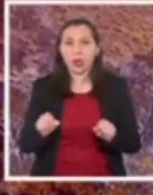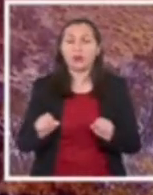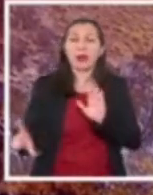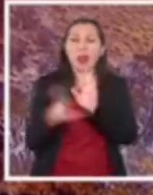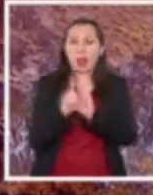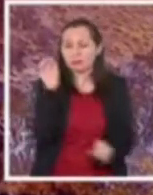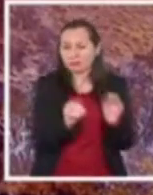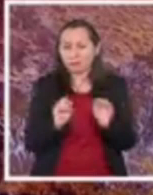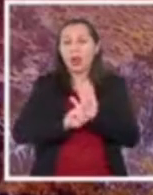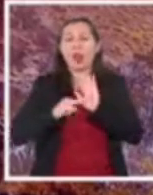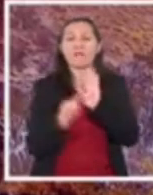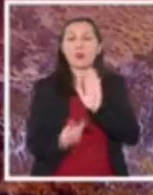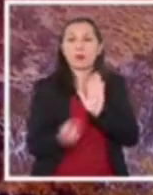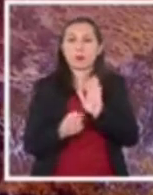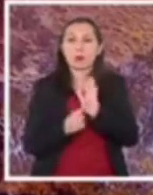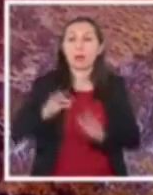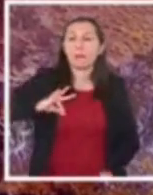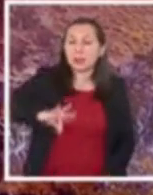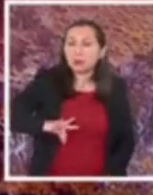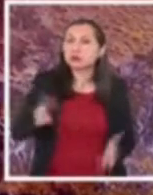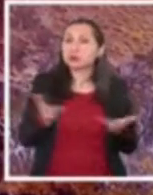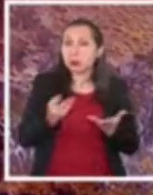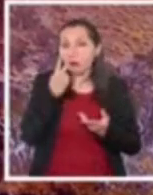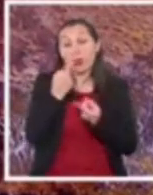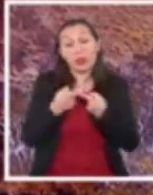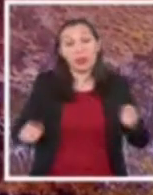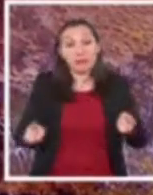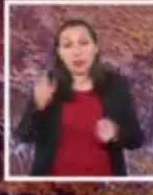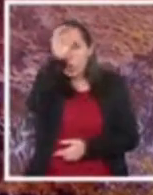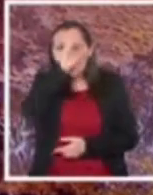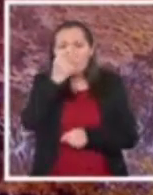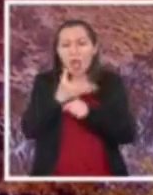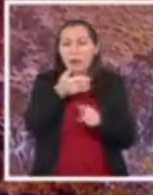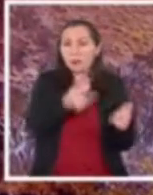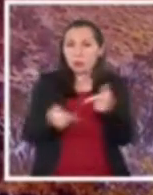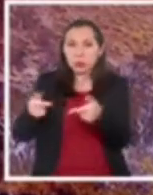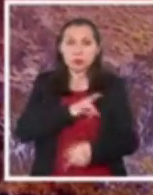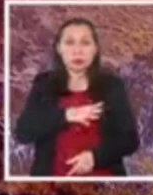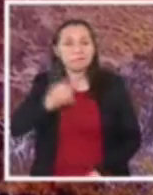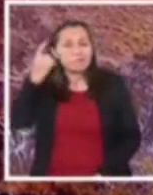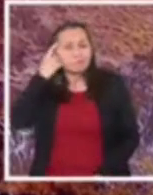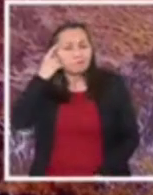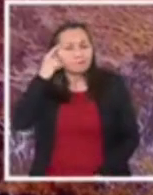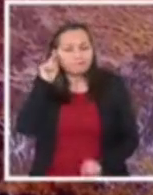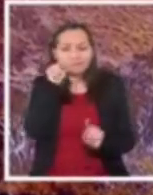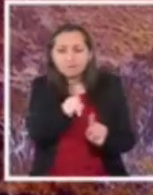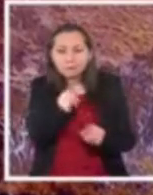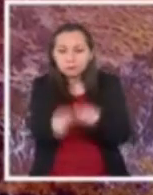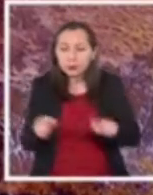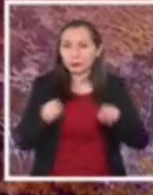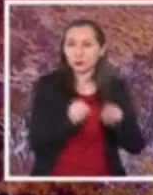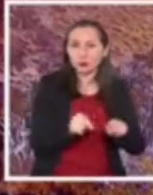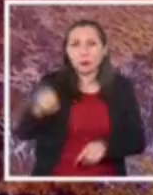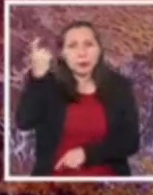legislar una reforma tributaria y previsional que considere las diferentes visiones que existen en la política chilena pensando en la gente